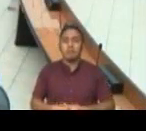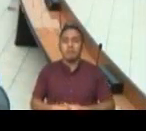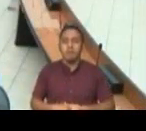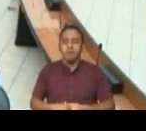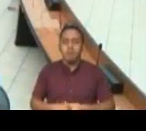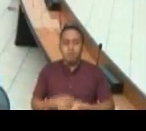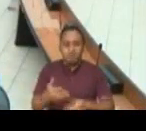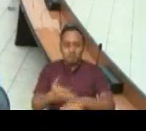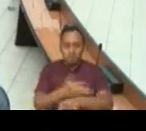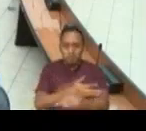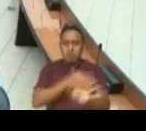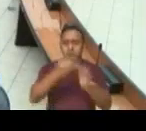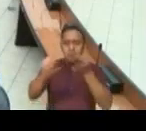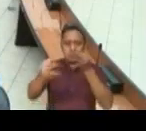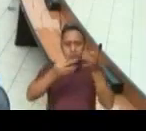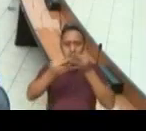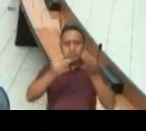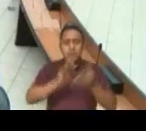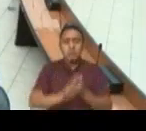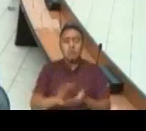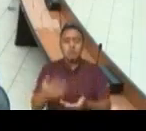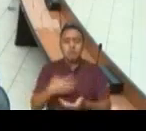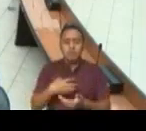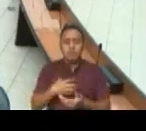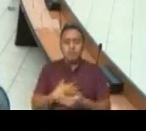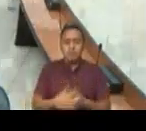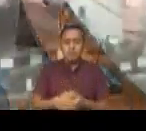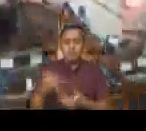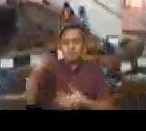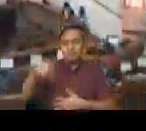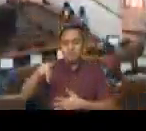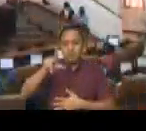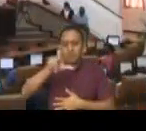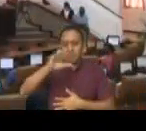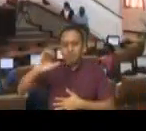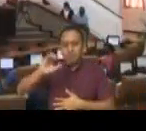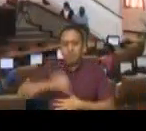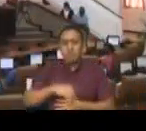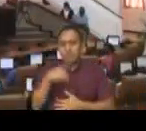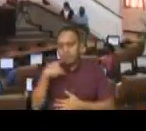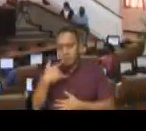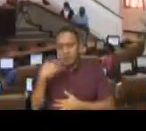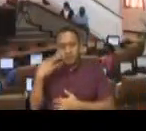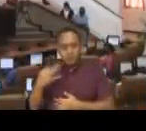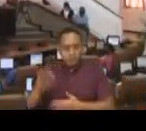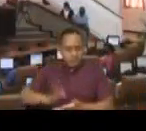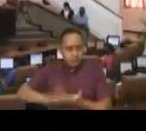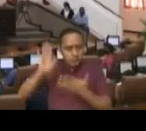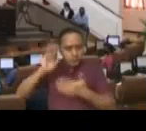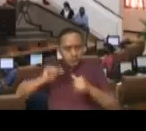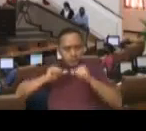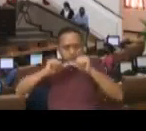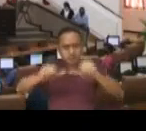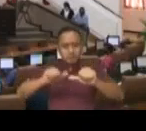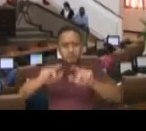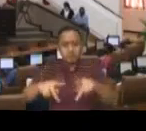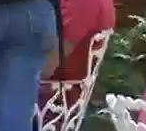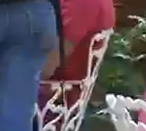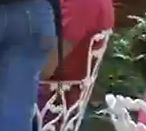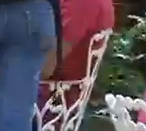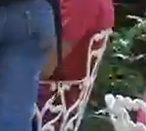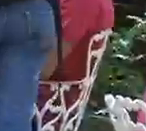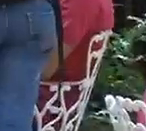antes descritas, la bancada del Partido Liberal Constitucionalista reitera su compromiso con el pueblo